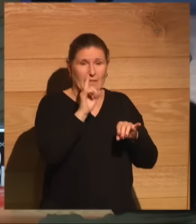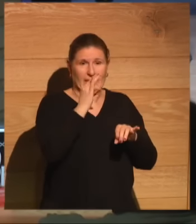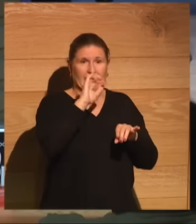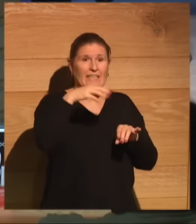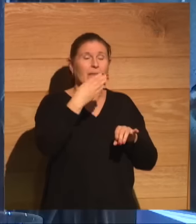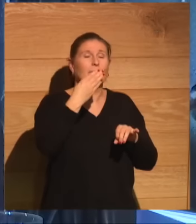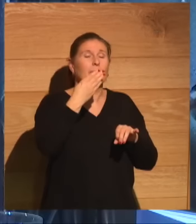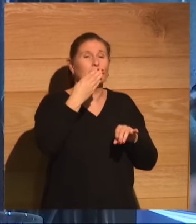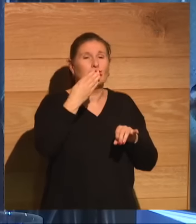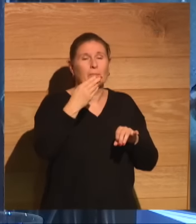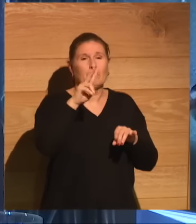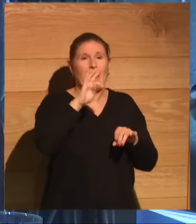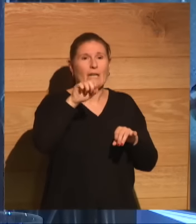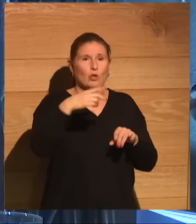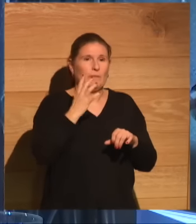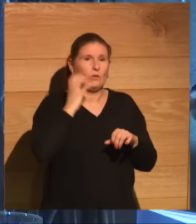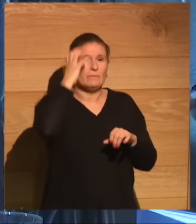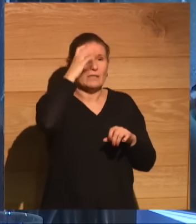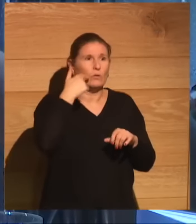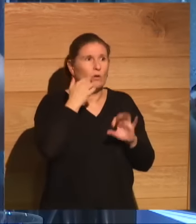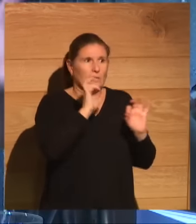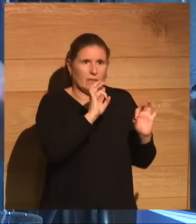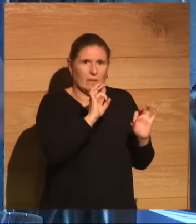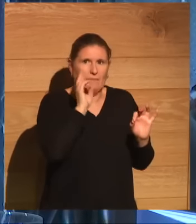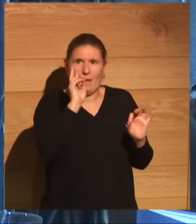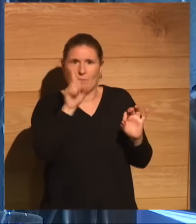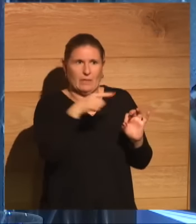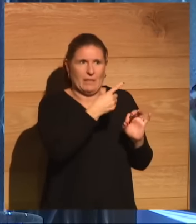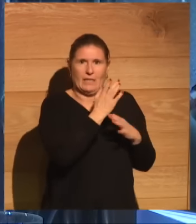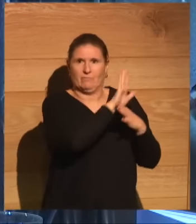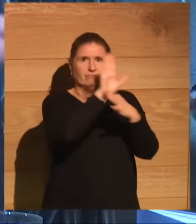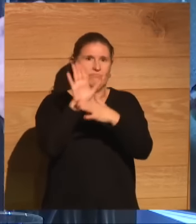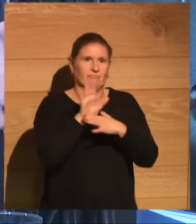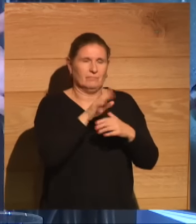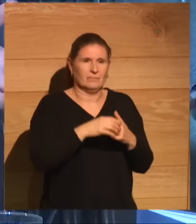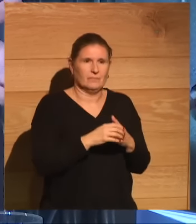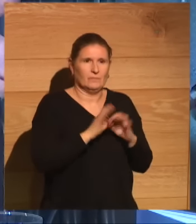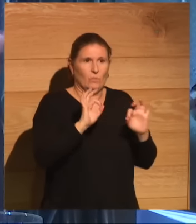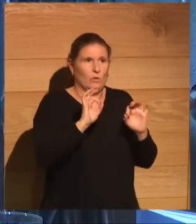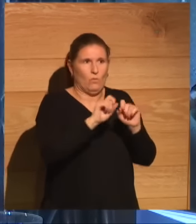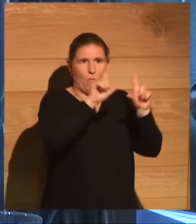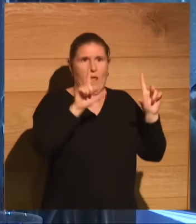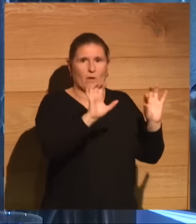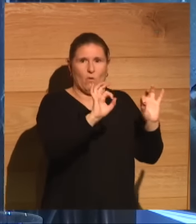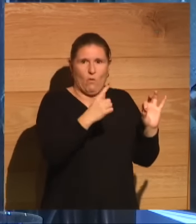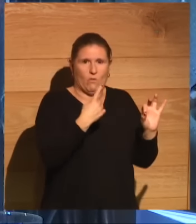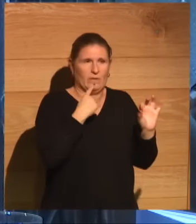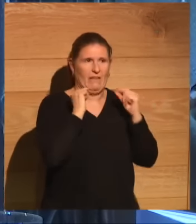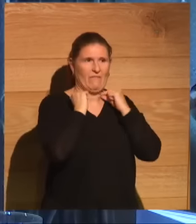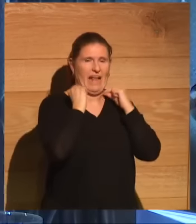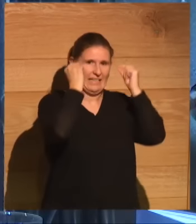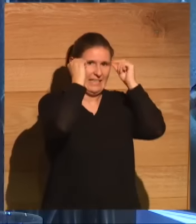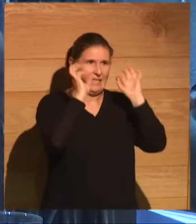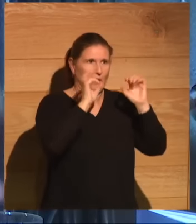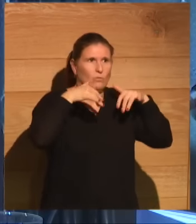Burton. No es solo que las veamos, es que él las enseña. Sí, vale. O sea, él de repente, o sea, es decir, te pone un plano de Frankenstein. Está clarísimo. Ya. Te pone un monstruo